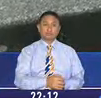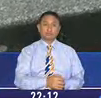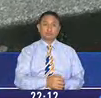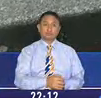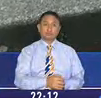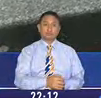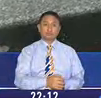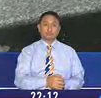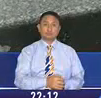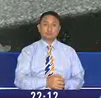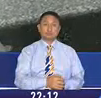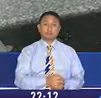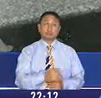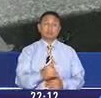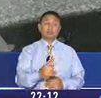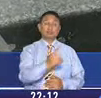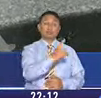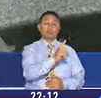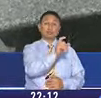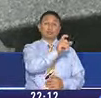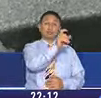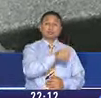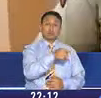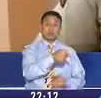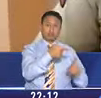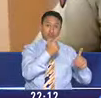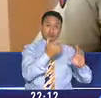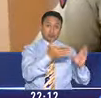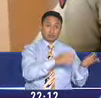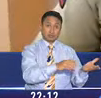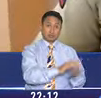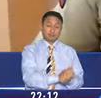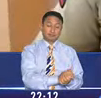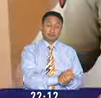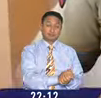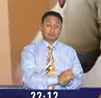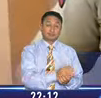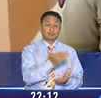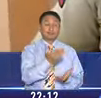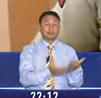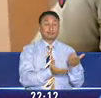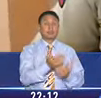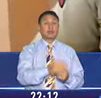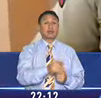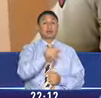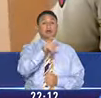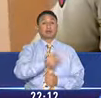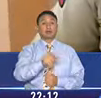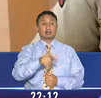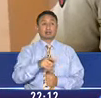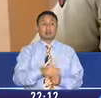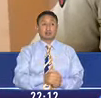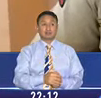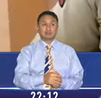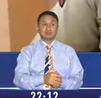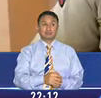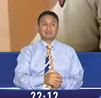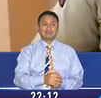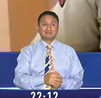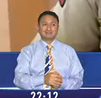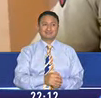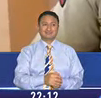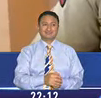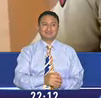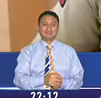con su vida lo que finalmente lo lograron posiblemente sean personas y daños colaterales que sufrieron